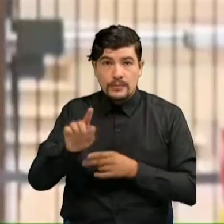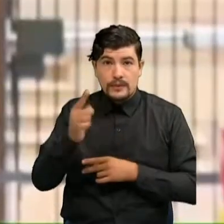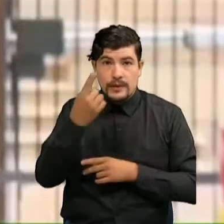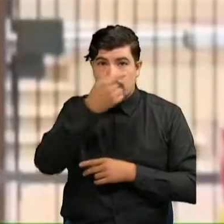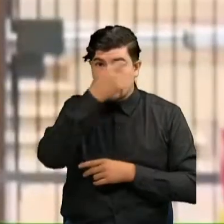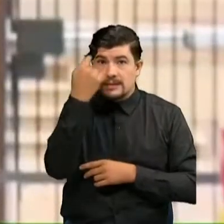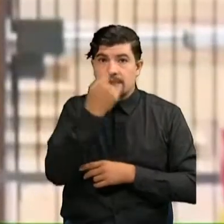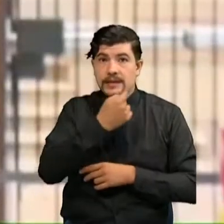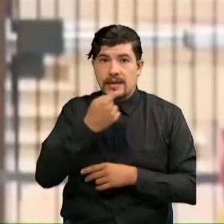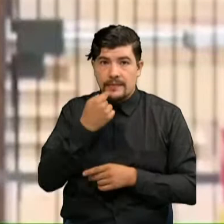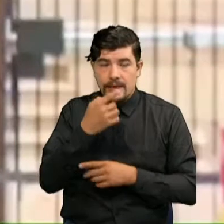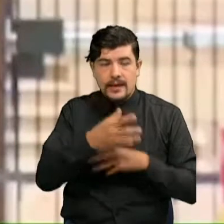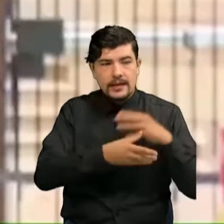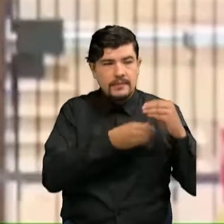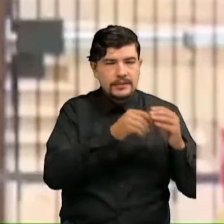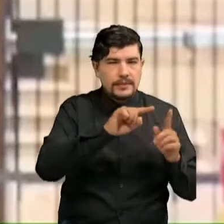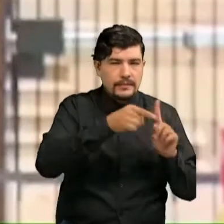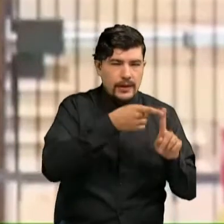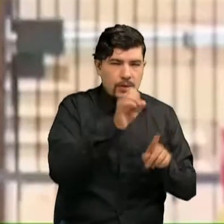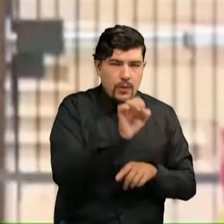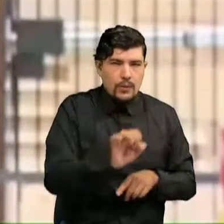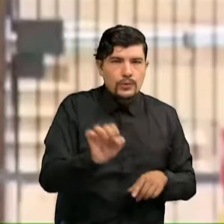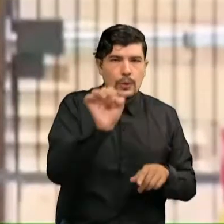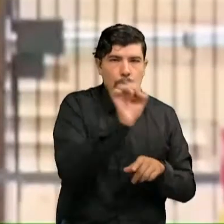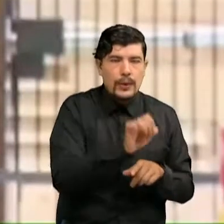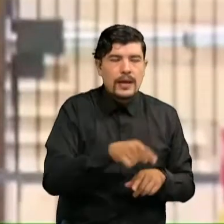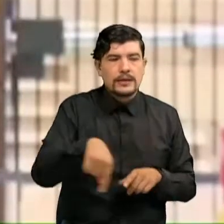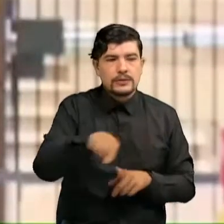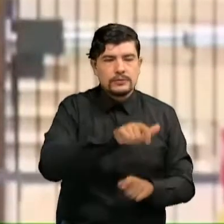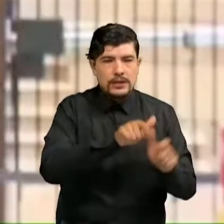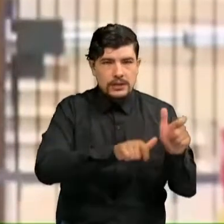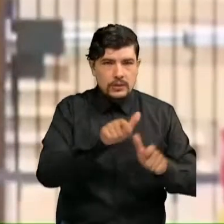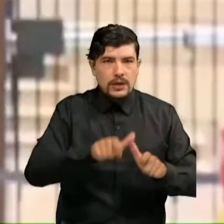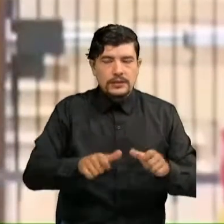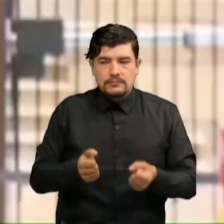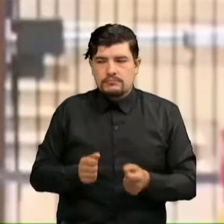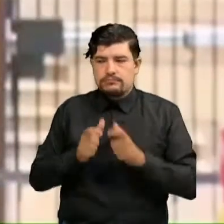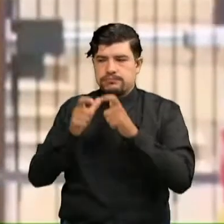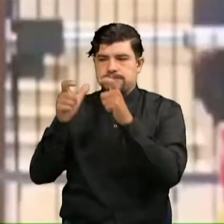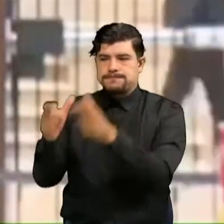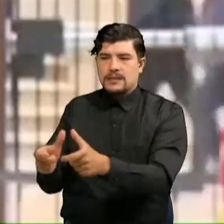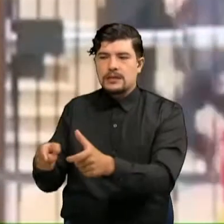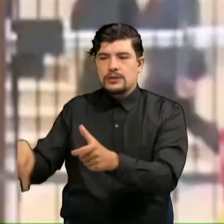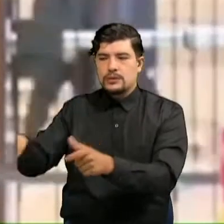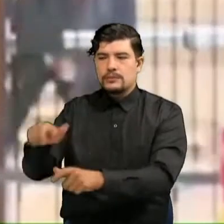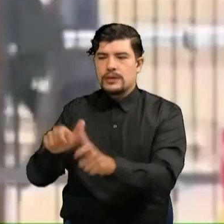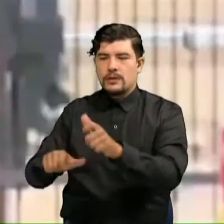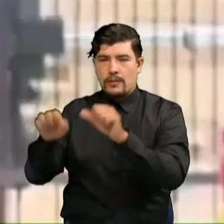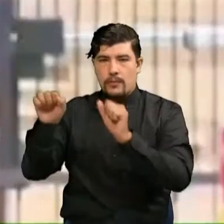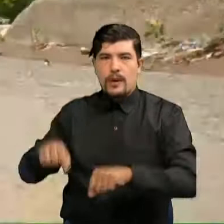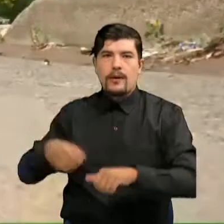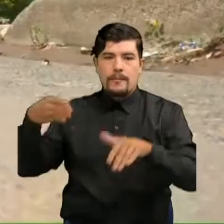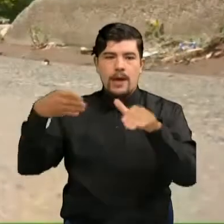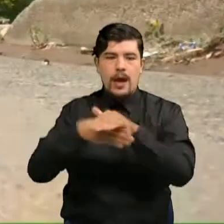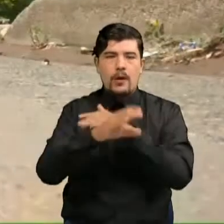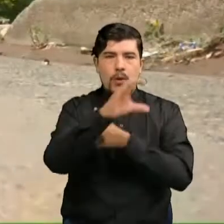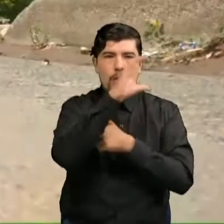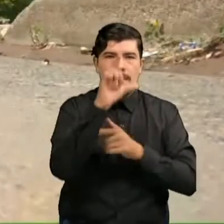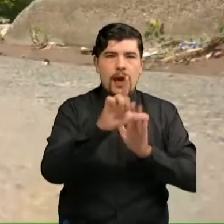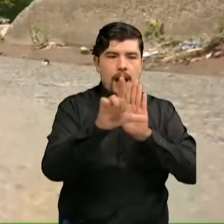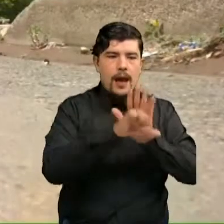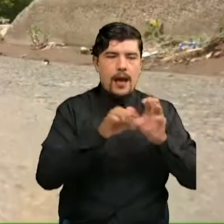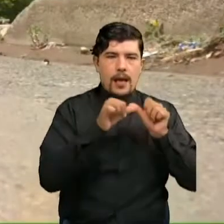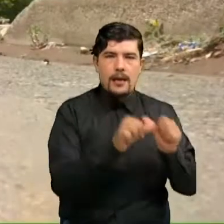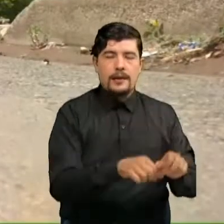y a partir del primero de octubre accederán a un carnet un documento que les permite su permanencia en territorio nacional ya se